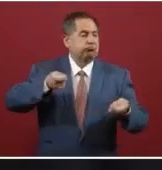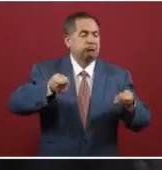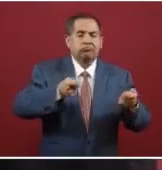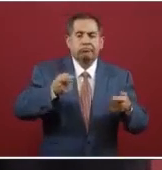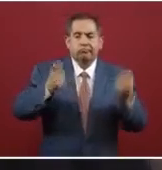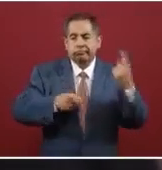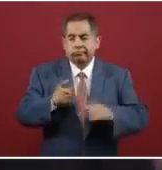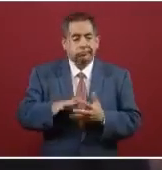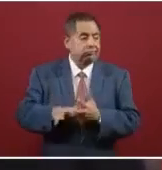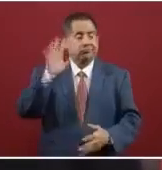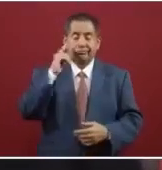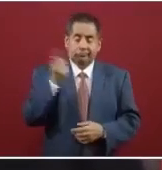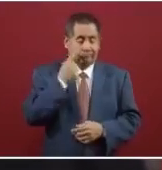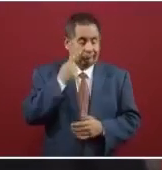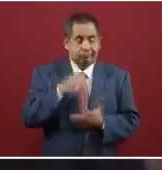casi en todos.